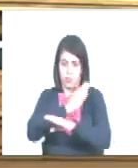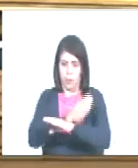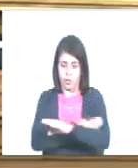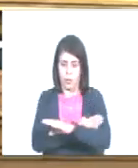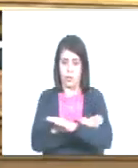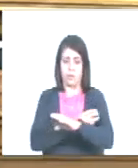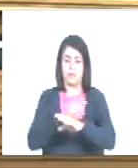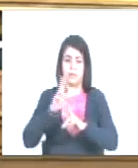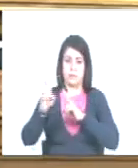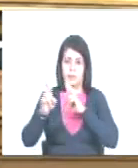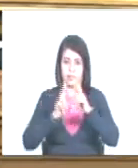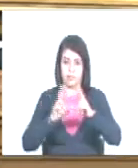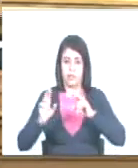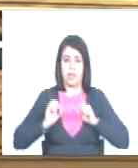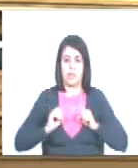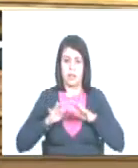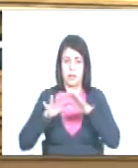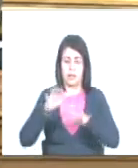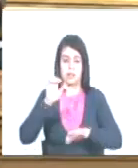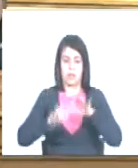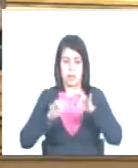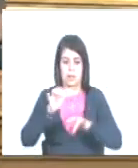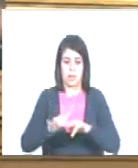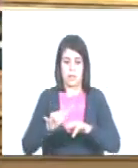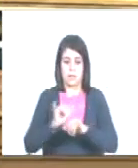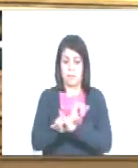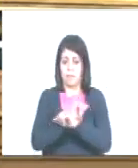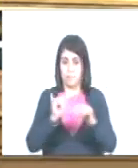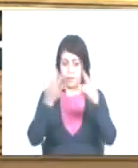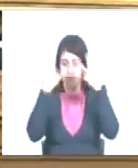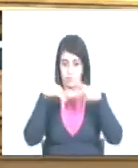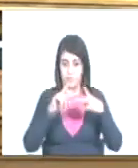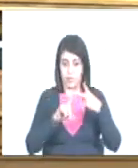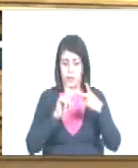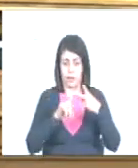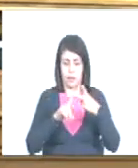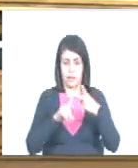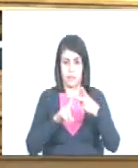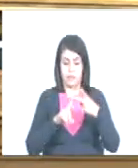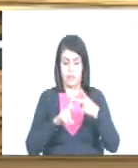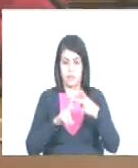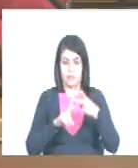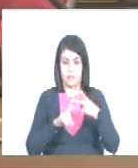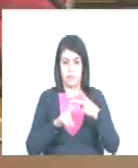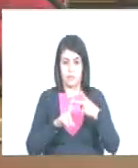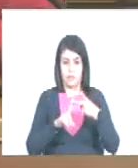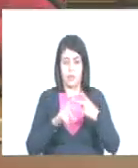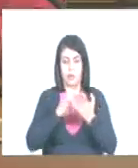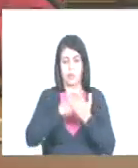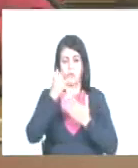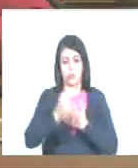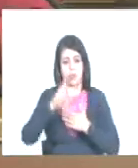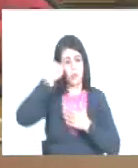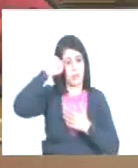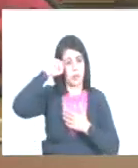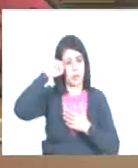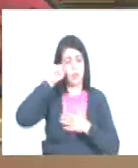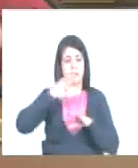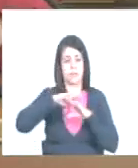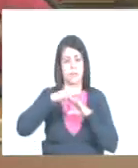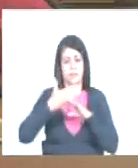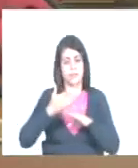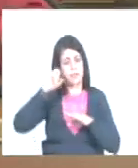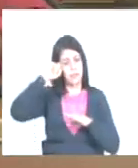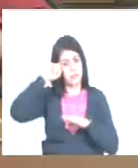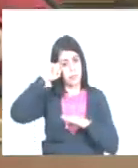Popular para Relaciones Exteriores, señora secretaria. Segundo punto del orden del día. Proyecto de acuerdo con motivo